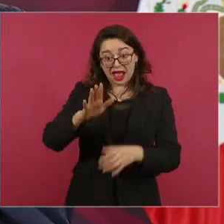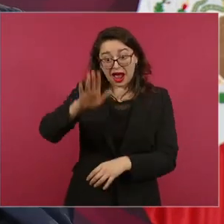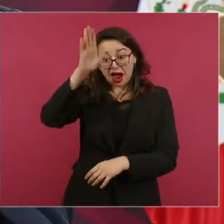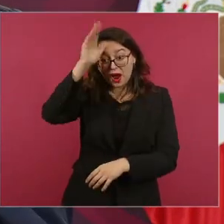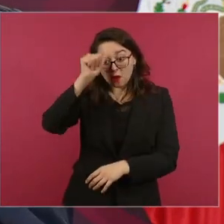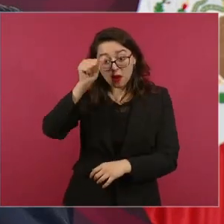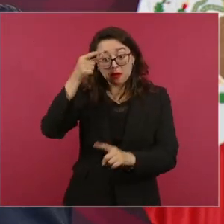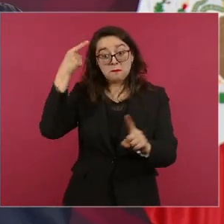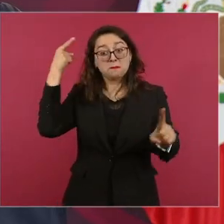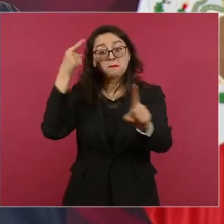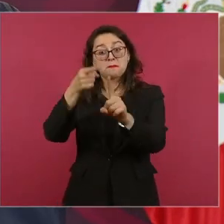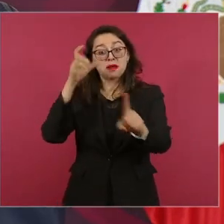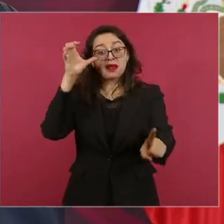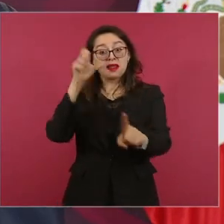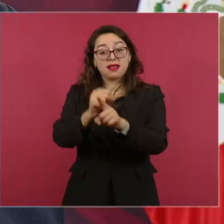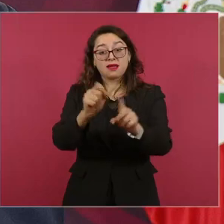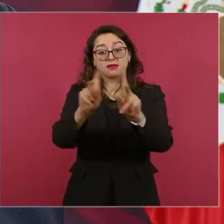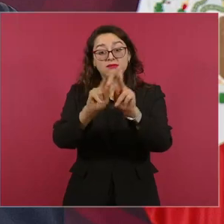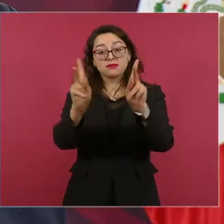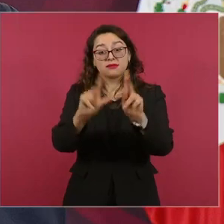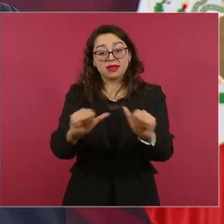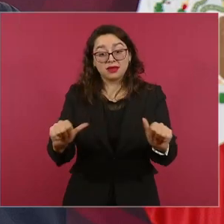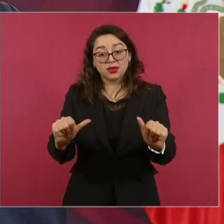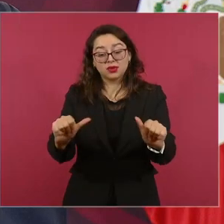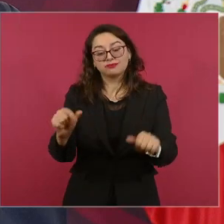por la paz.